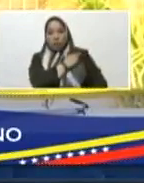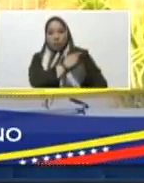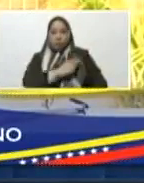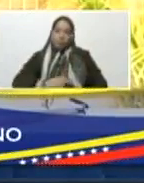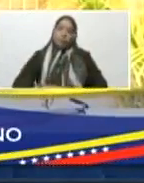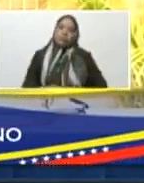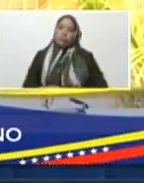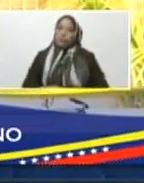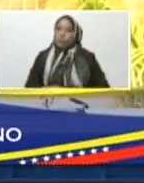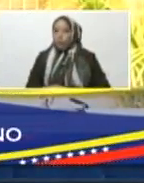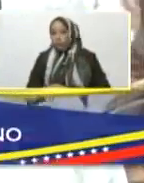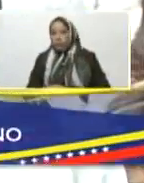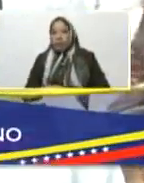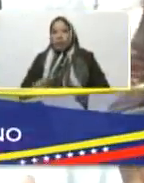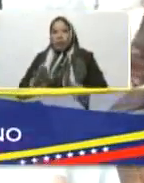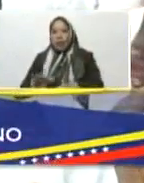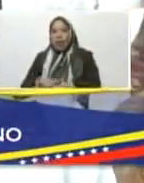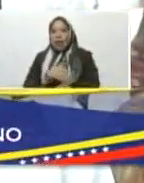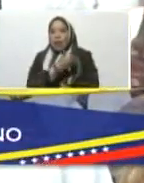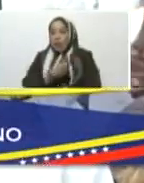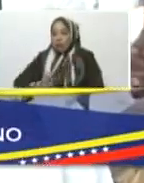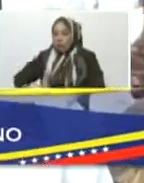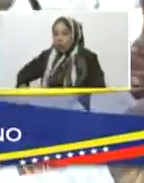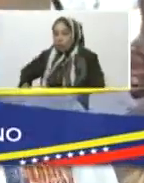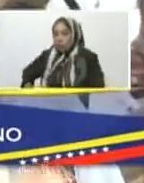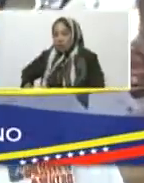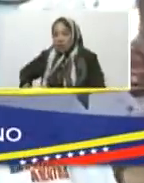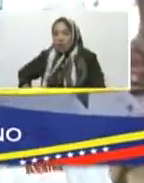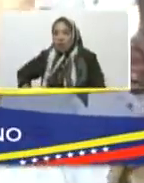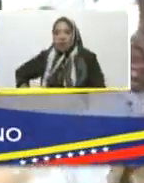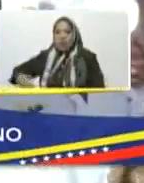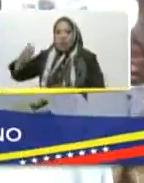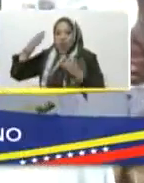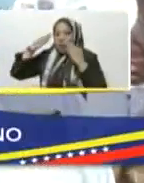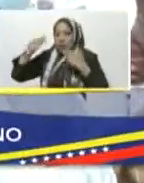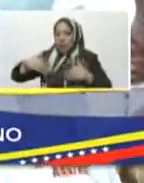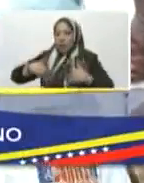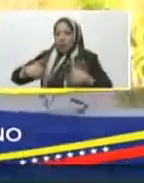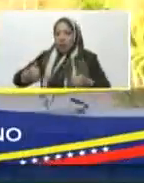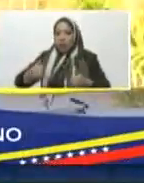de la Fundación Barrio Adentro, 100% salud.